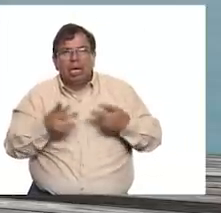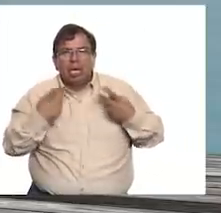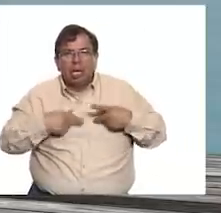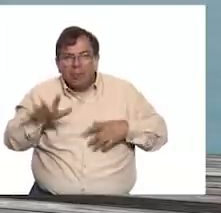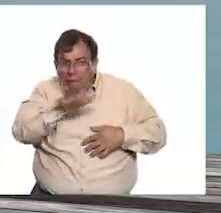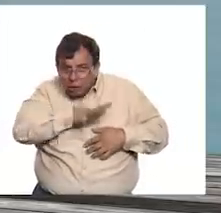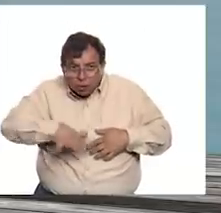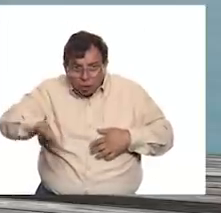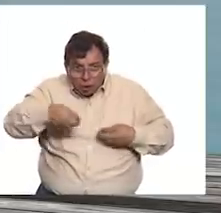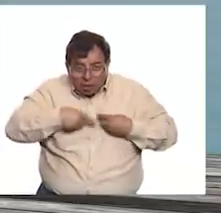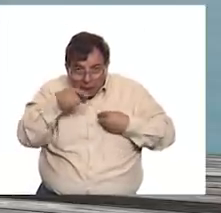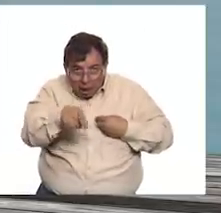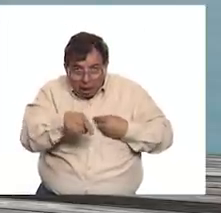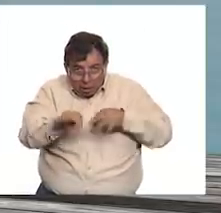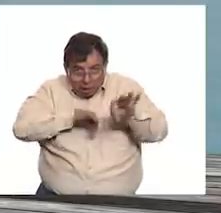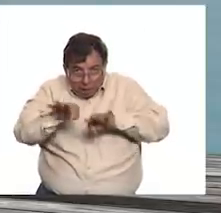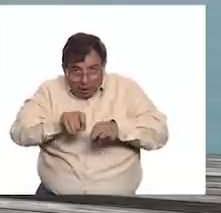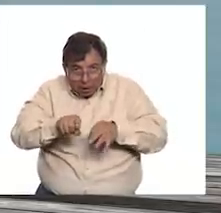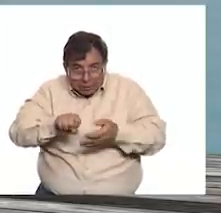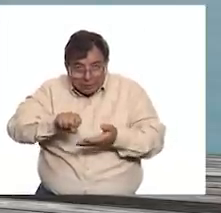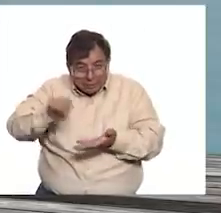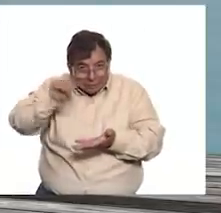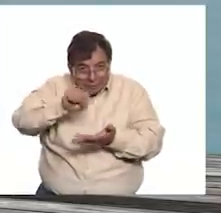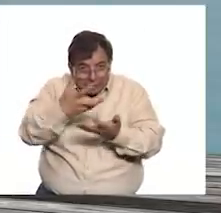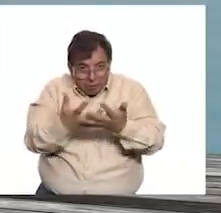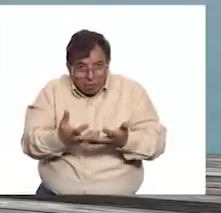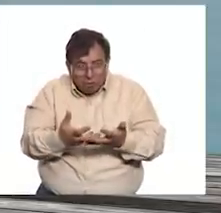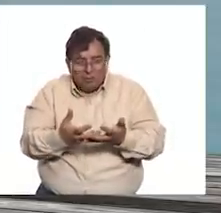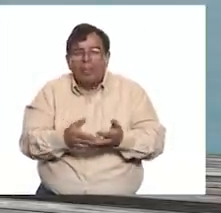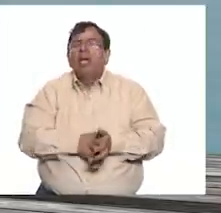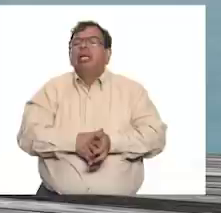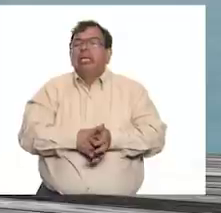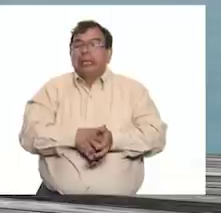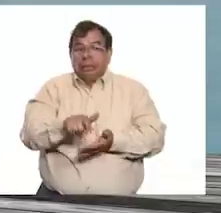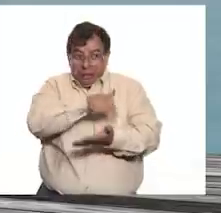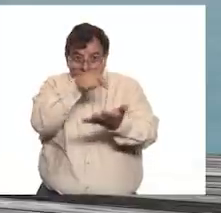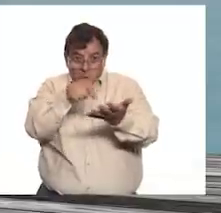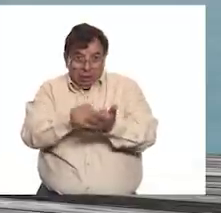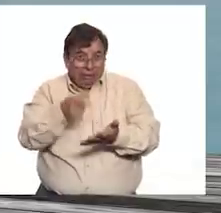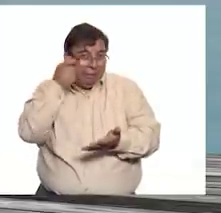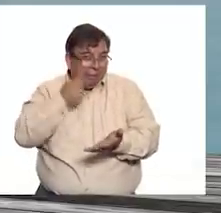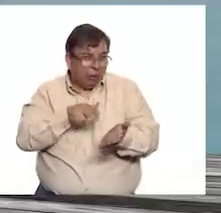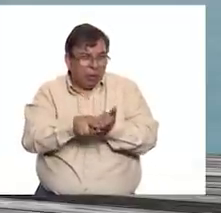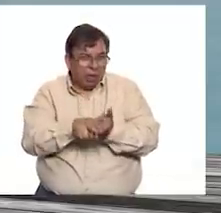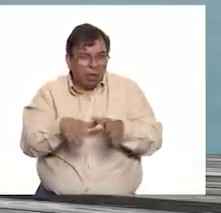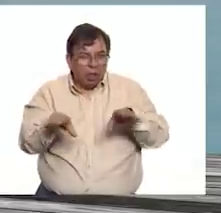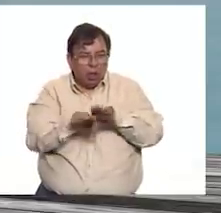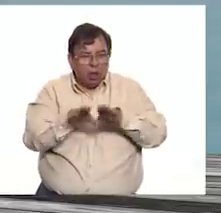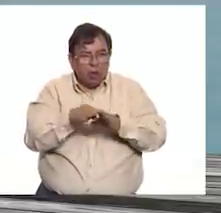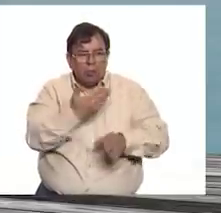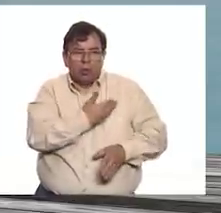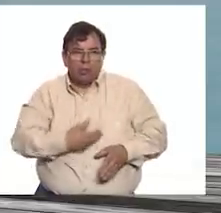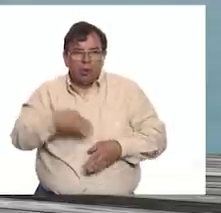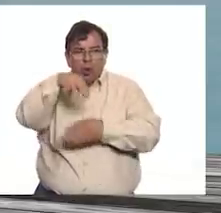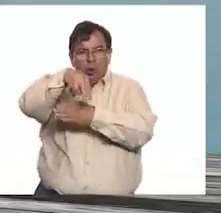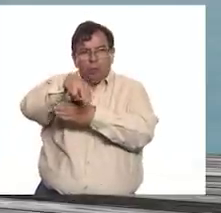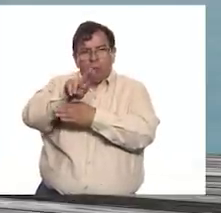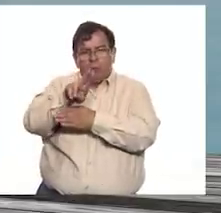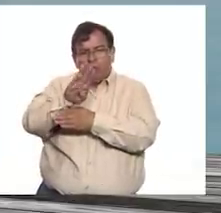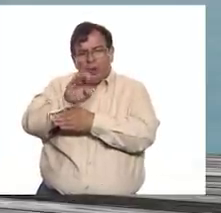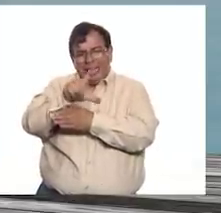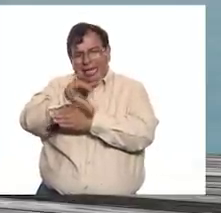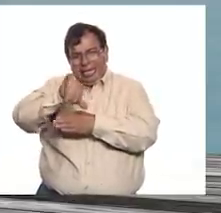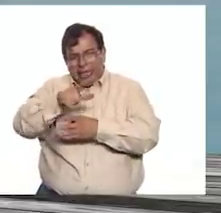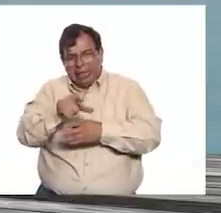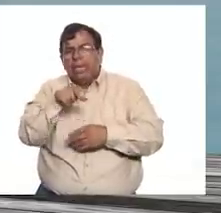lugar se ocupa en la producción de sal? Guerrero Negro es parte del municipio de Mulegé. Y aunque la salina